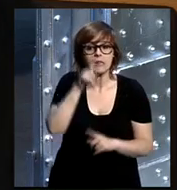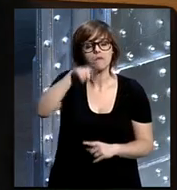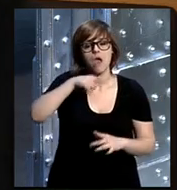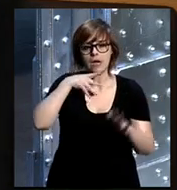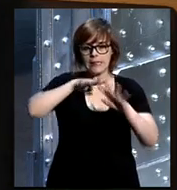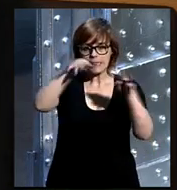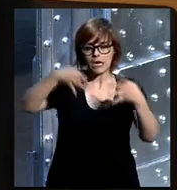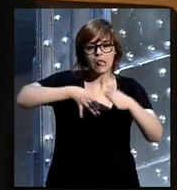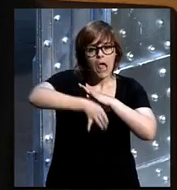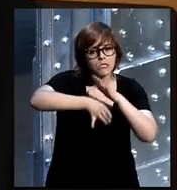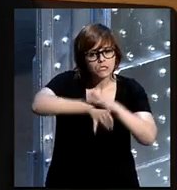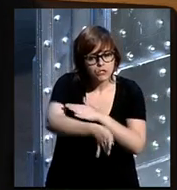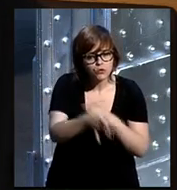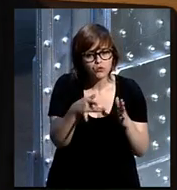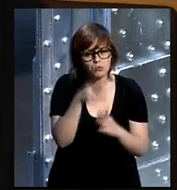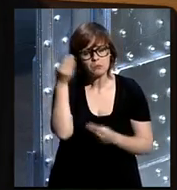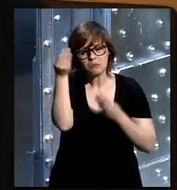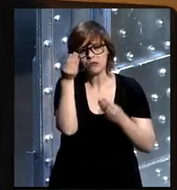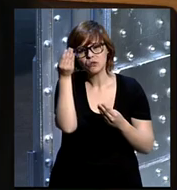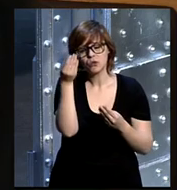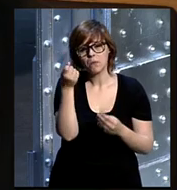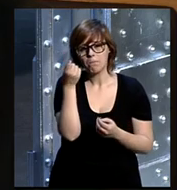Internet, que creo que es del orden de los